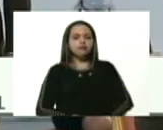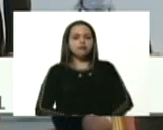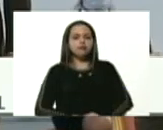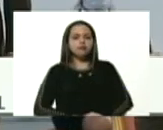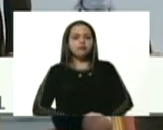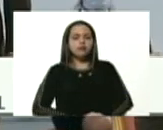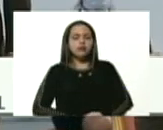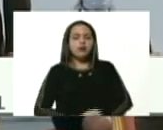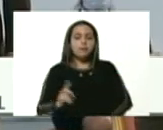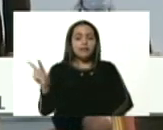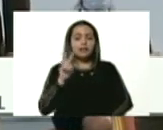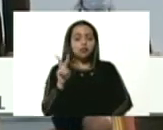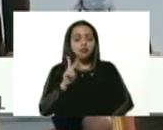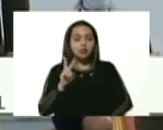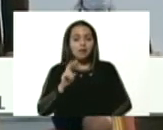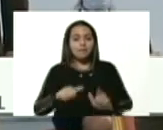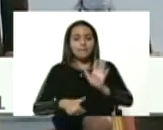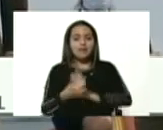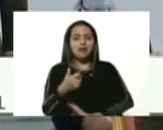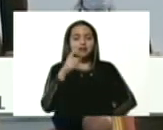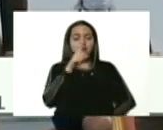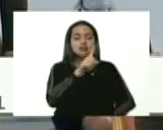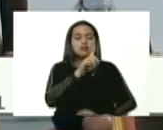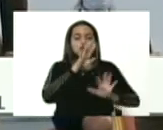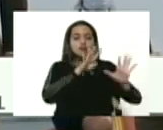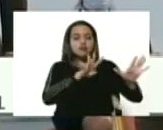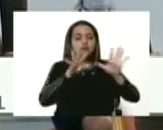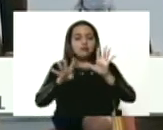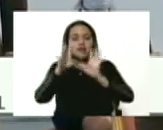Venezuela hace 199 años